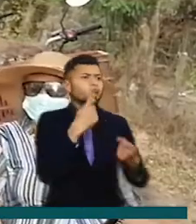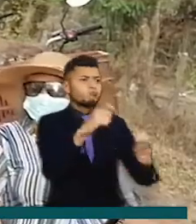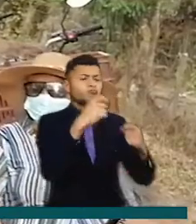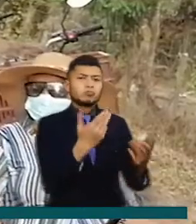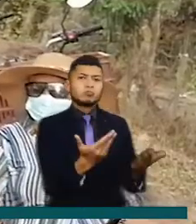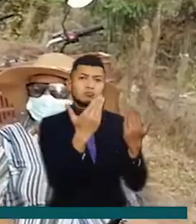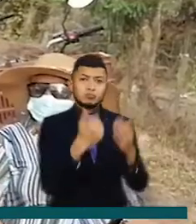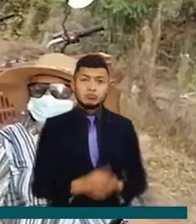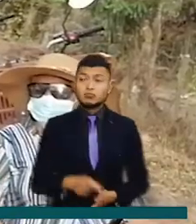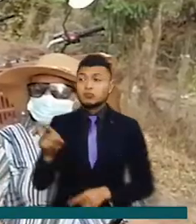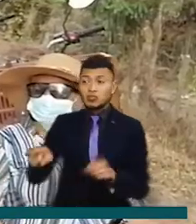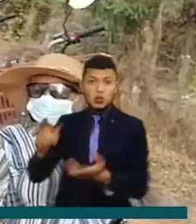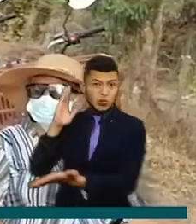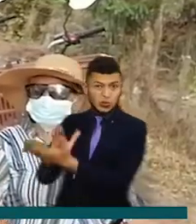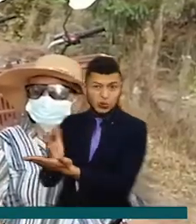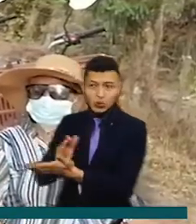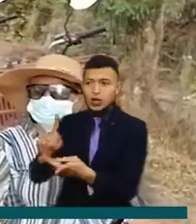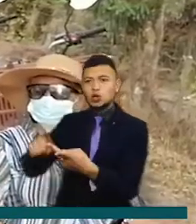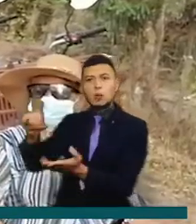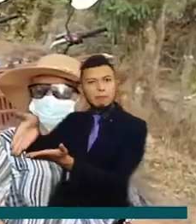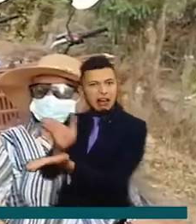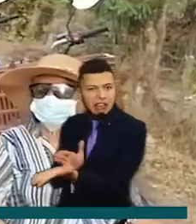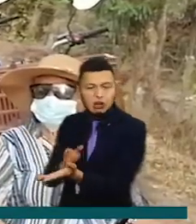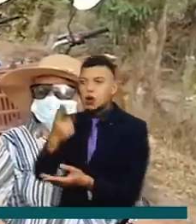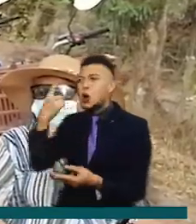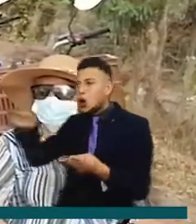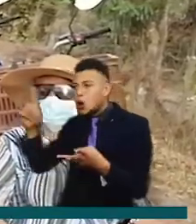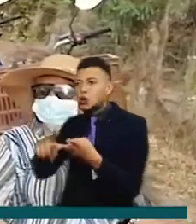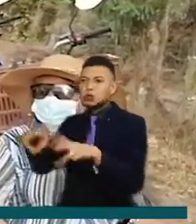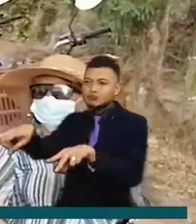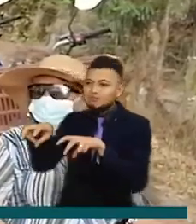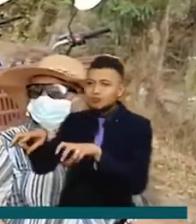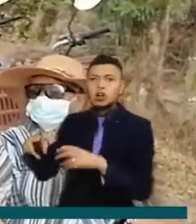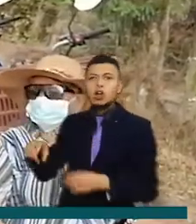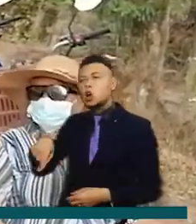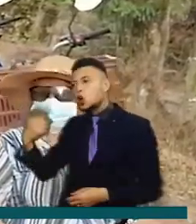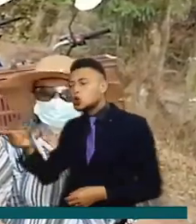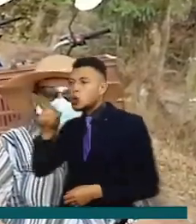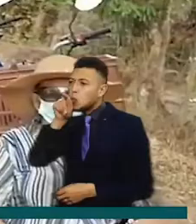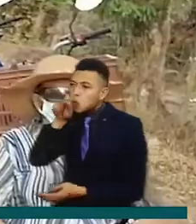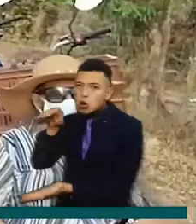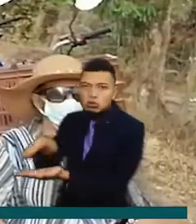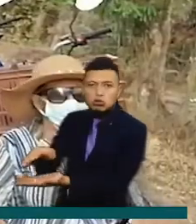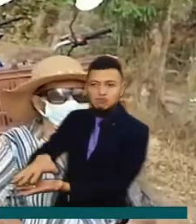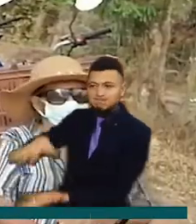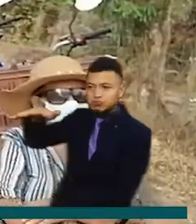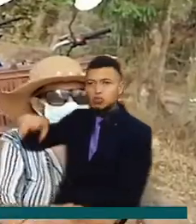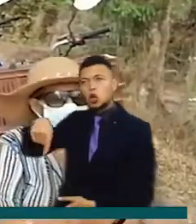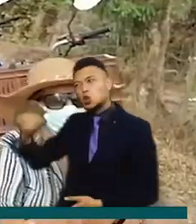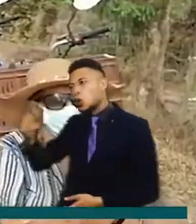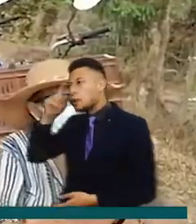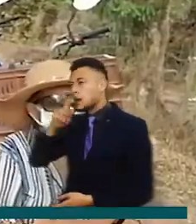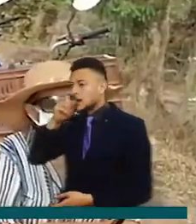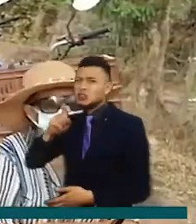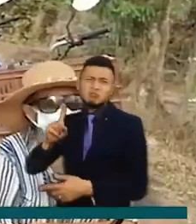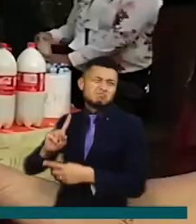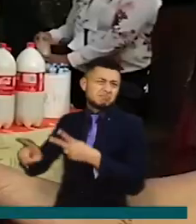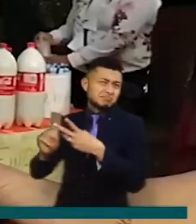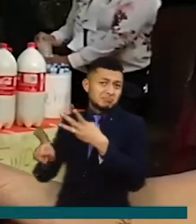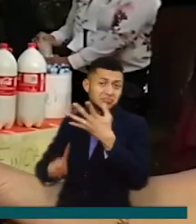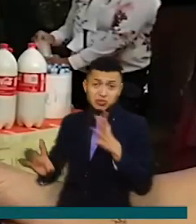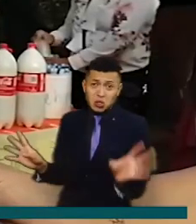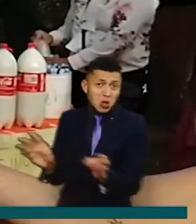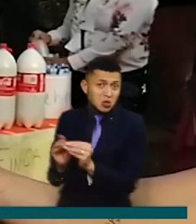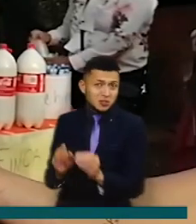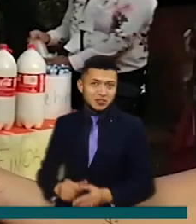el otro todos aquí, el que no siembra yuca siembra plátano, el que no siembra plátano cría pollos, el que no cría pollos cría marranos, de todo.